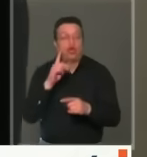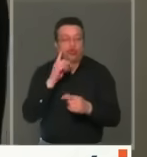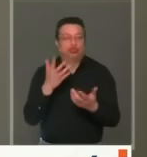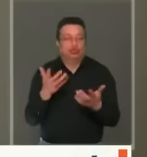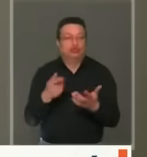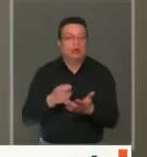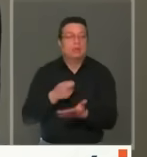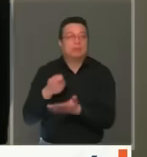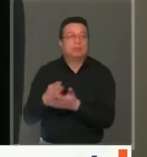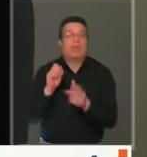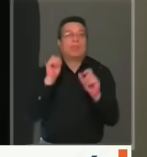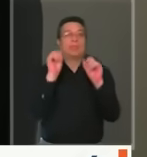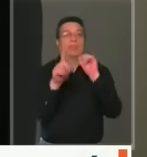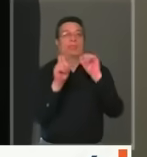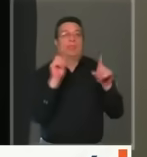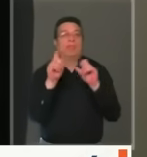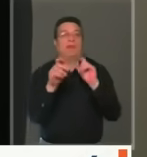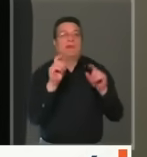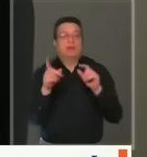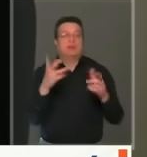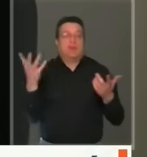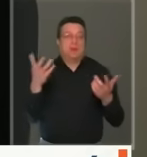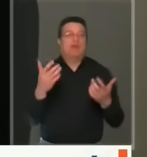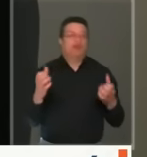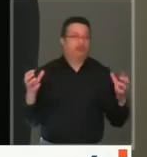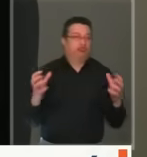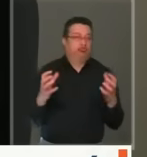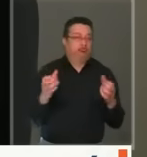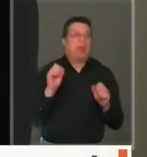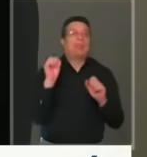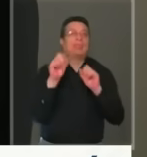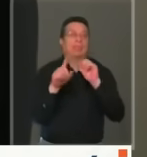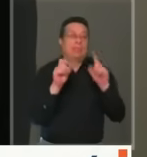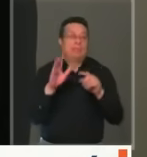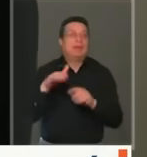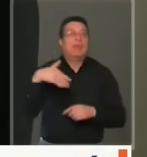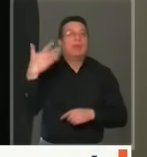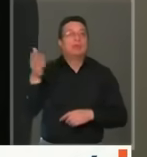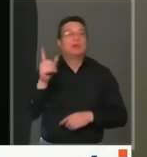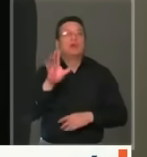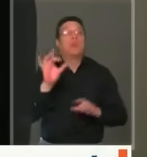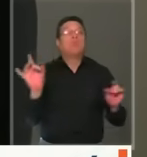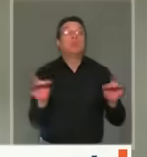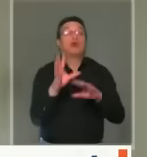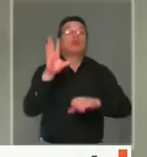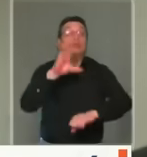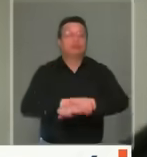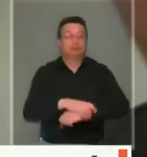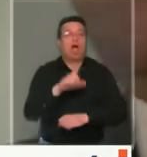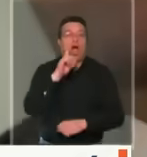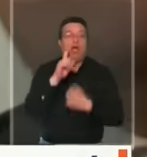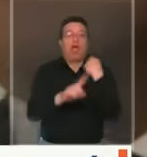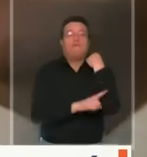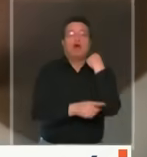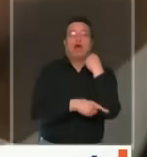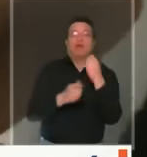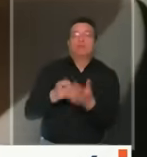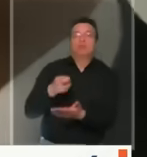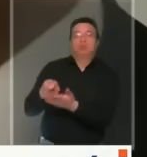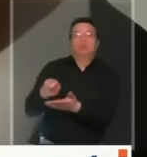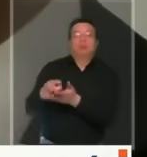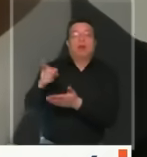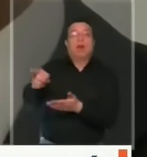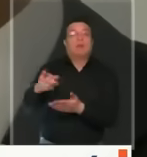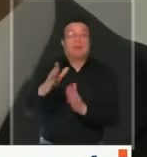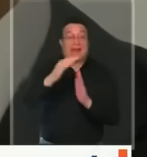con una defensa penal potente que los puede defender en los casos que ellos sean detenidos. Son los líderes